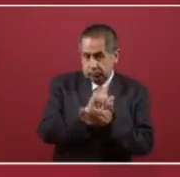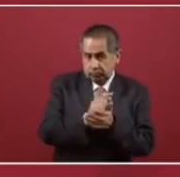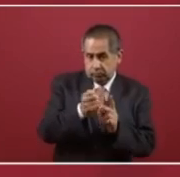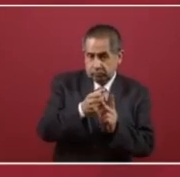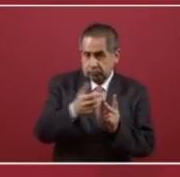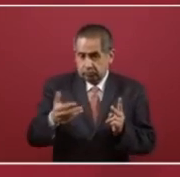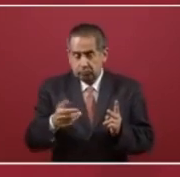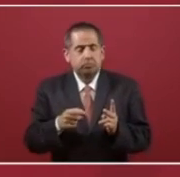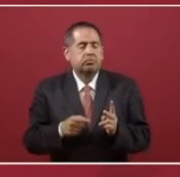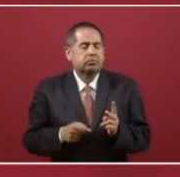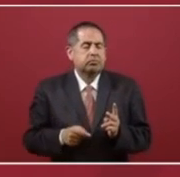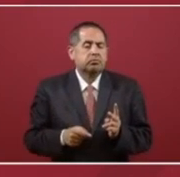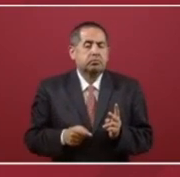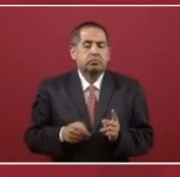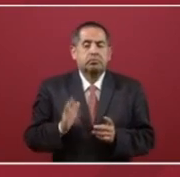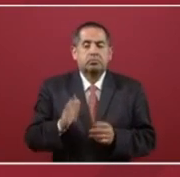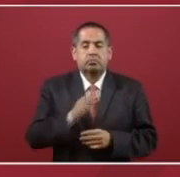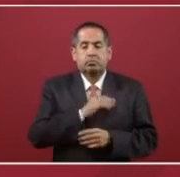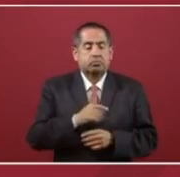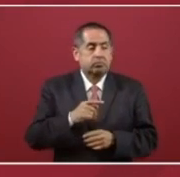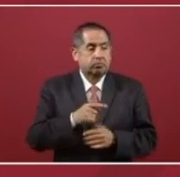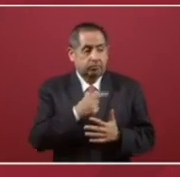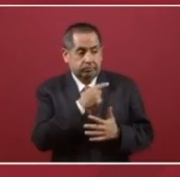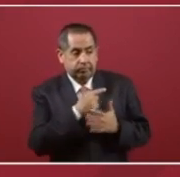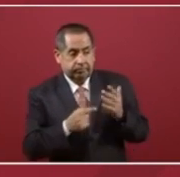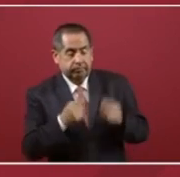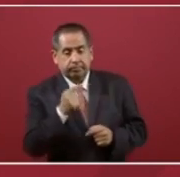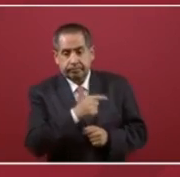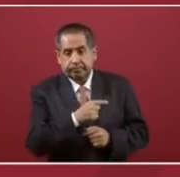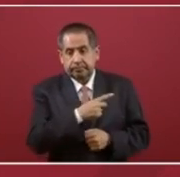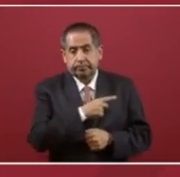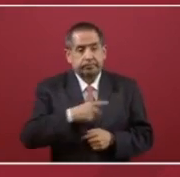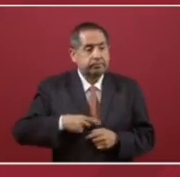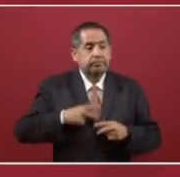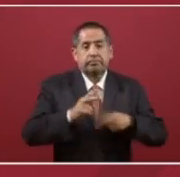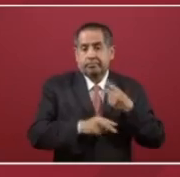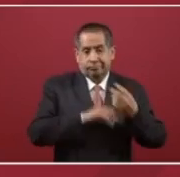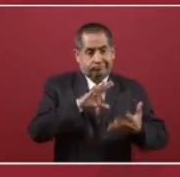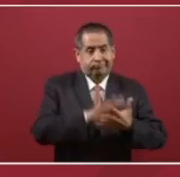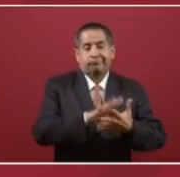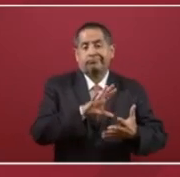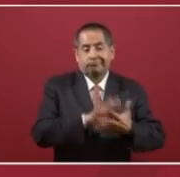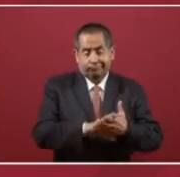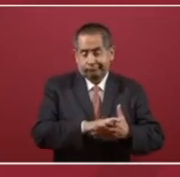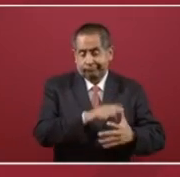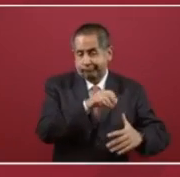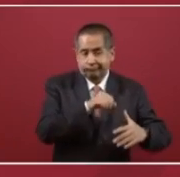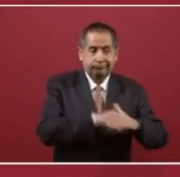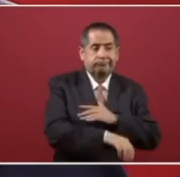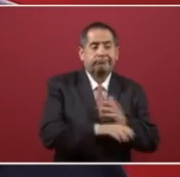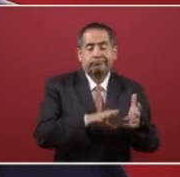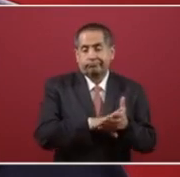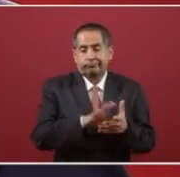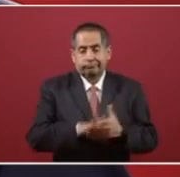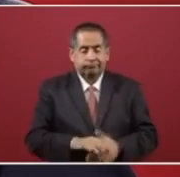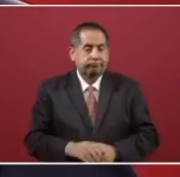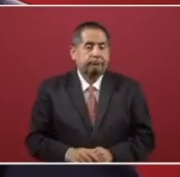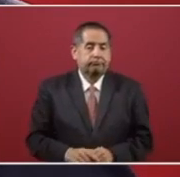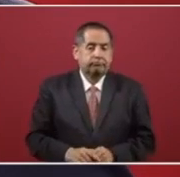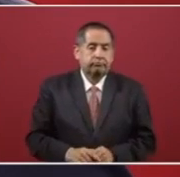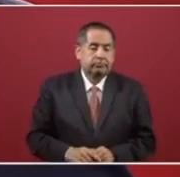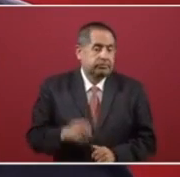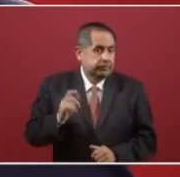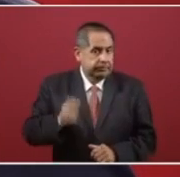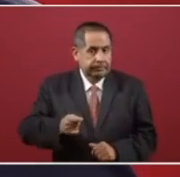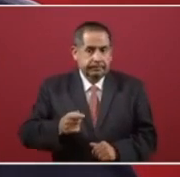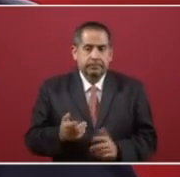ya los implicados tendrían que ir a la cárcel. En su conferencia de prensa matutina este 14 de marzo,